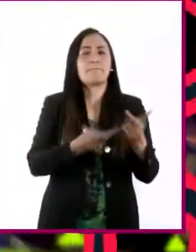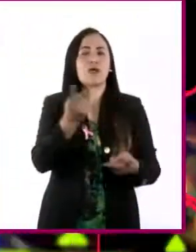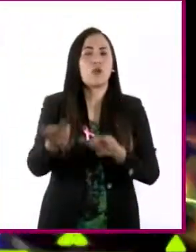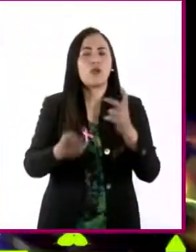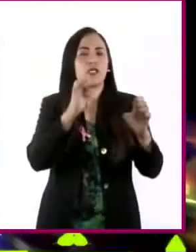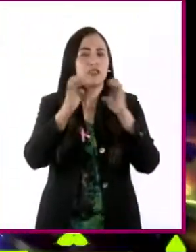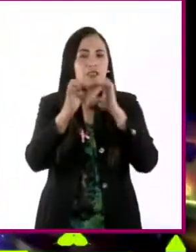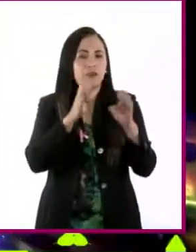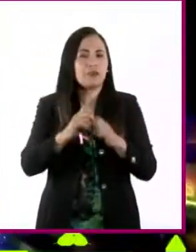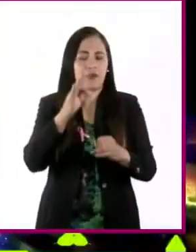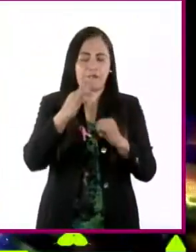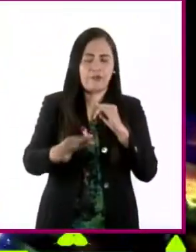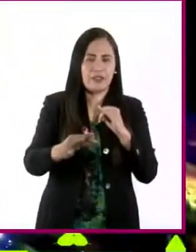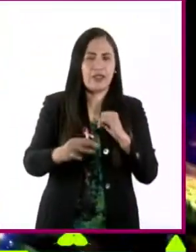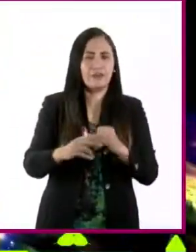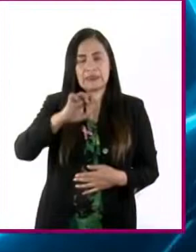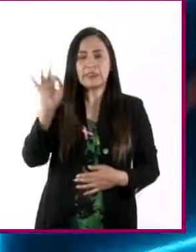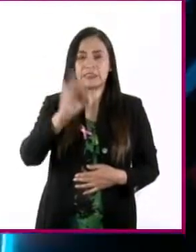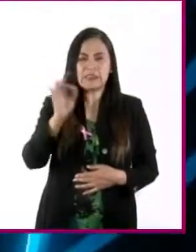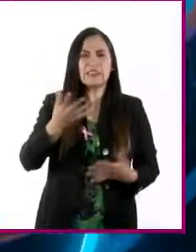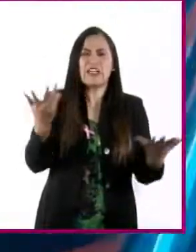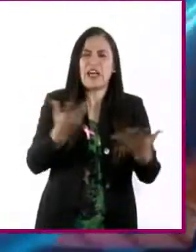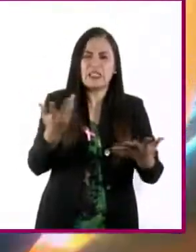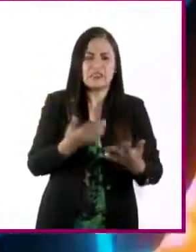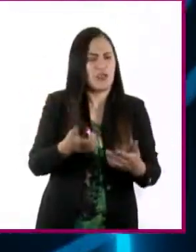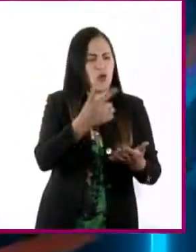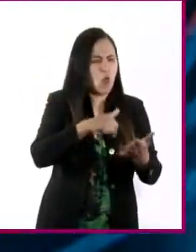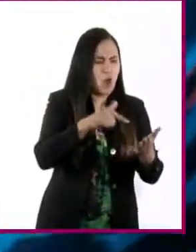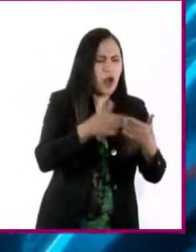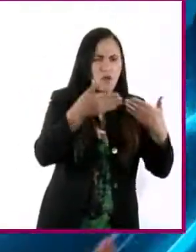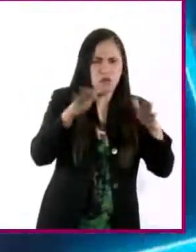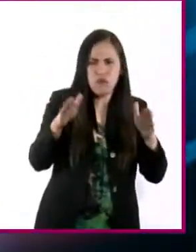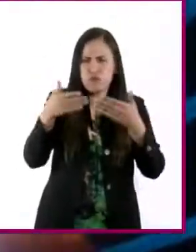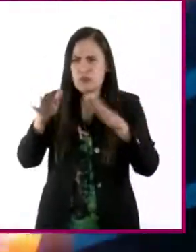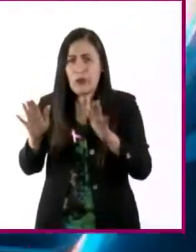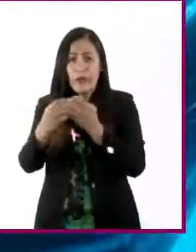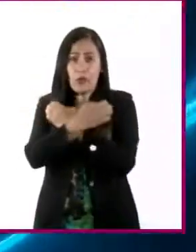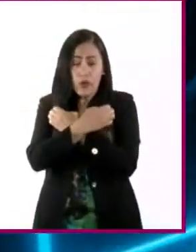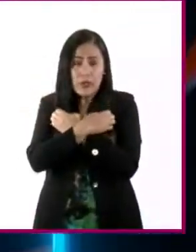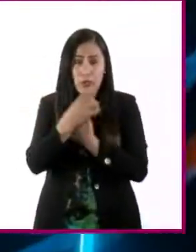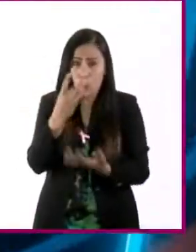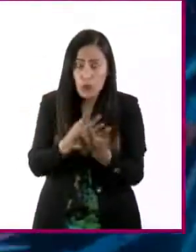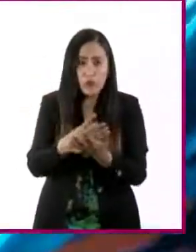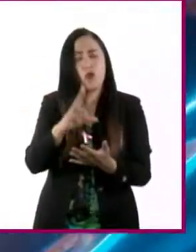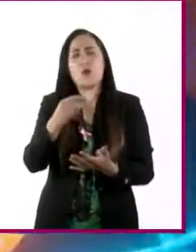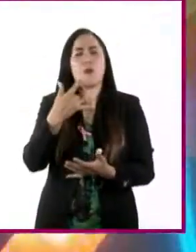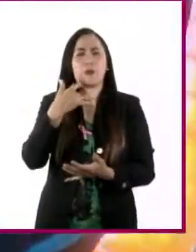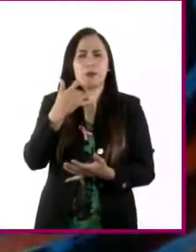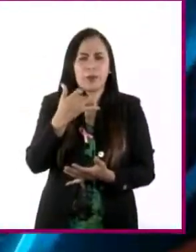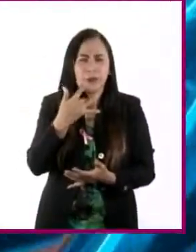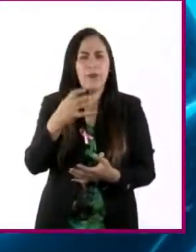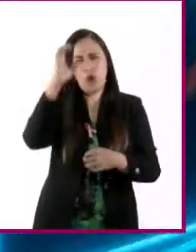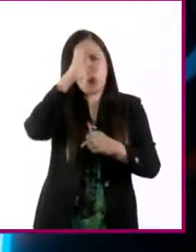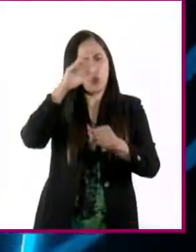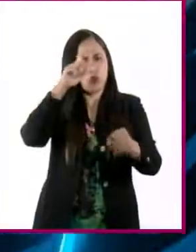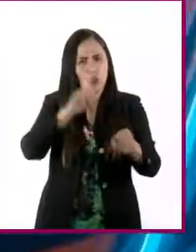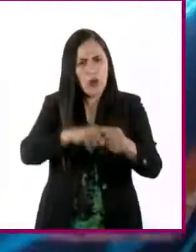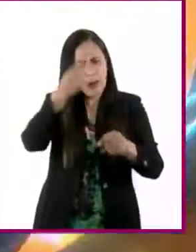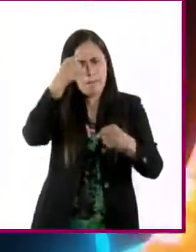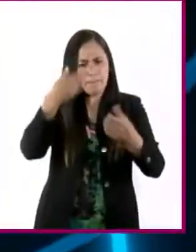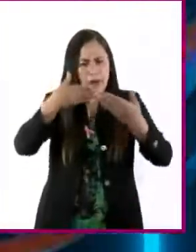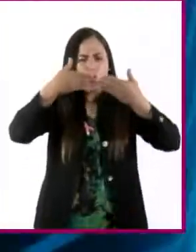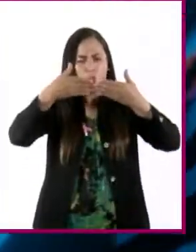es muy peligroso excluirlos. Tenemos que abrirles espacios para lo educativo y también para conectarse a las redes, a internet de una manera